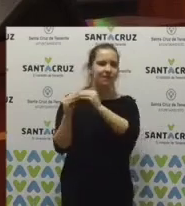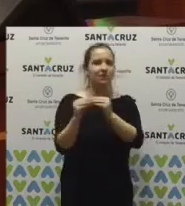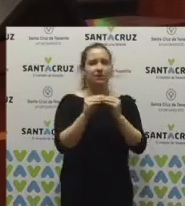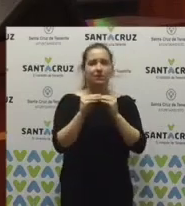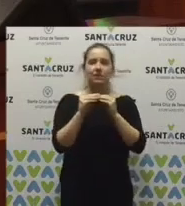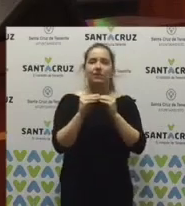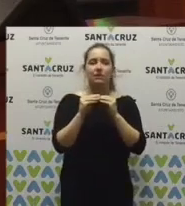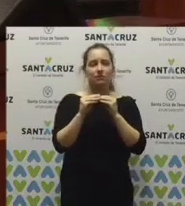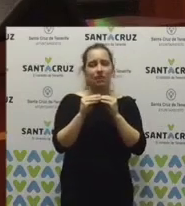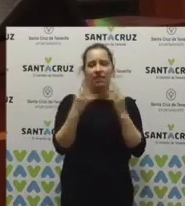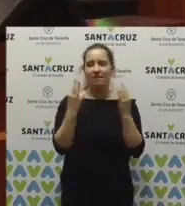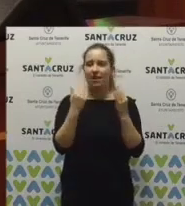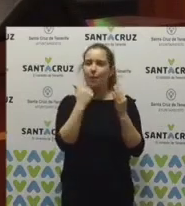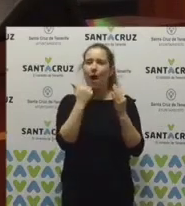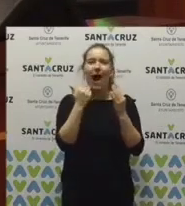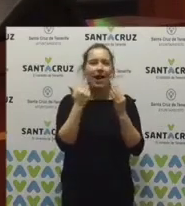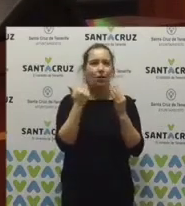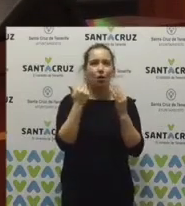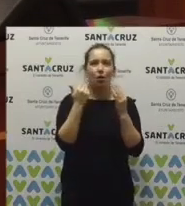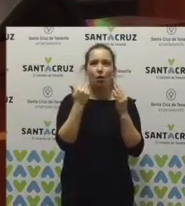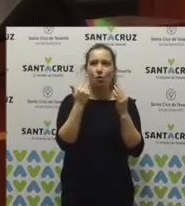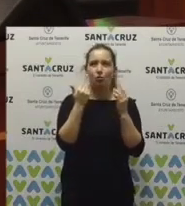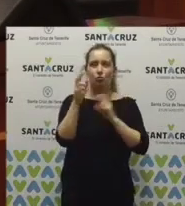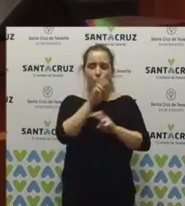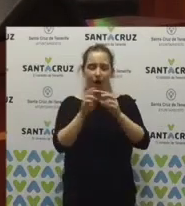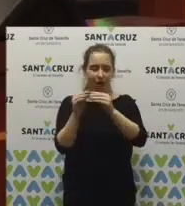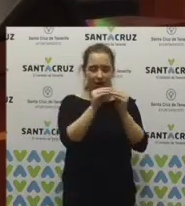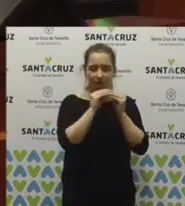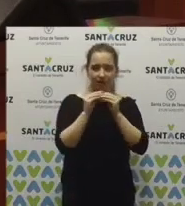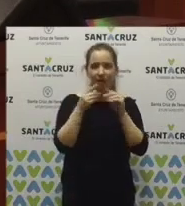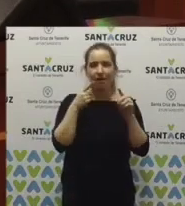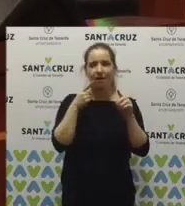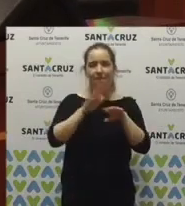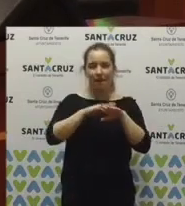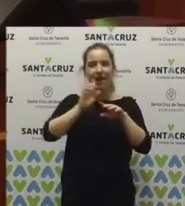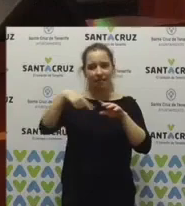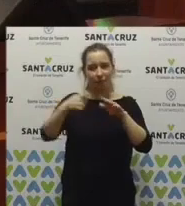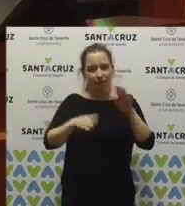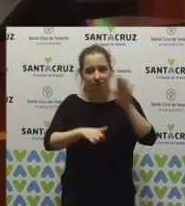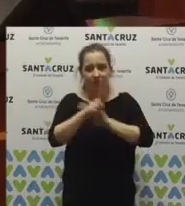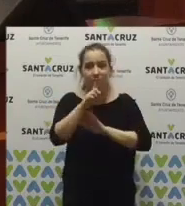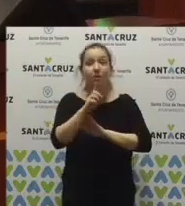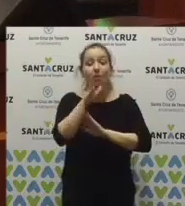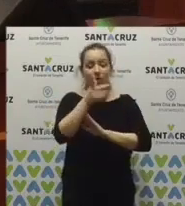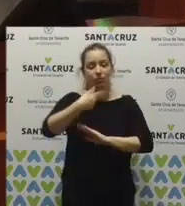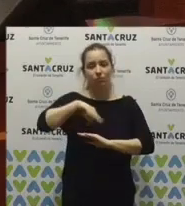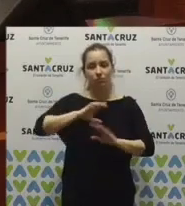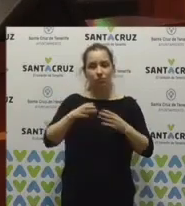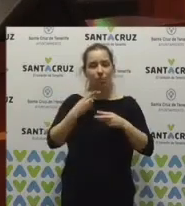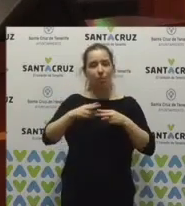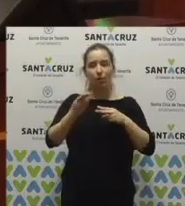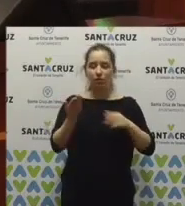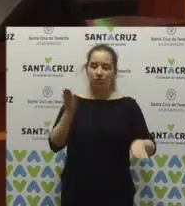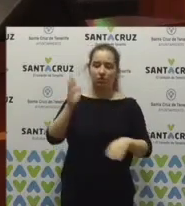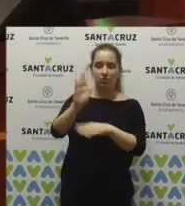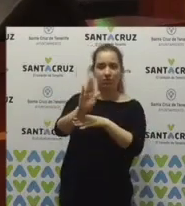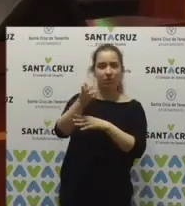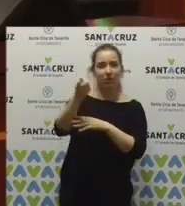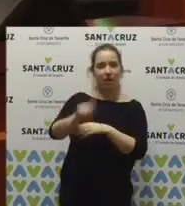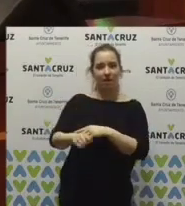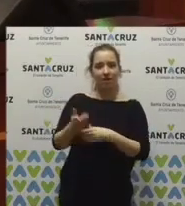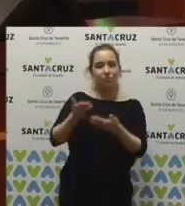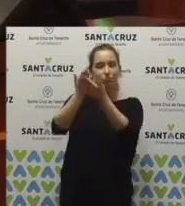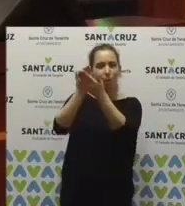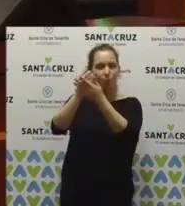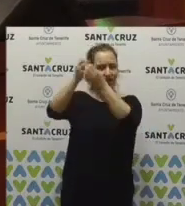partir del cual empezará a crecer de ahí que nuestro grupo político también haya presentado una serie de una batería de propuestas